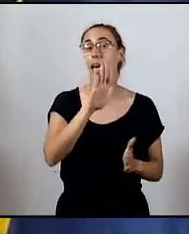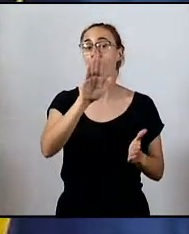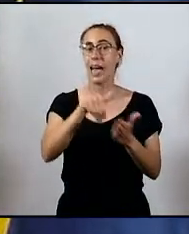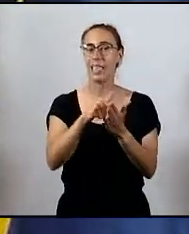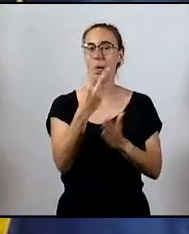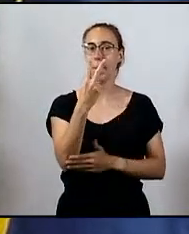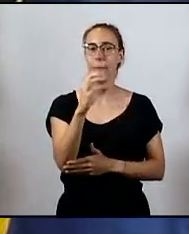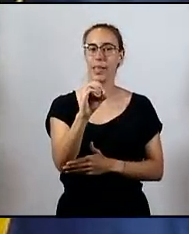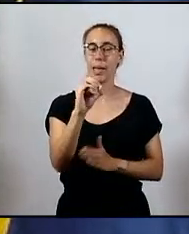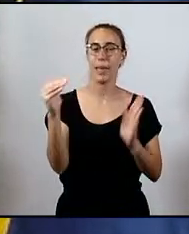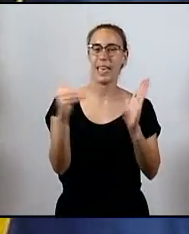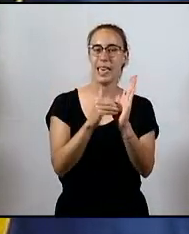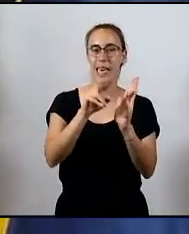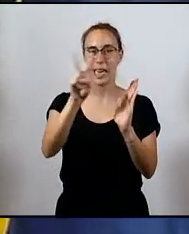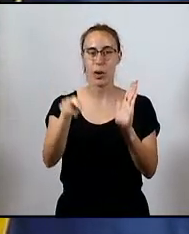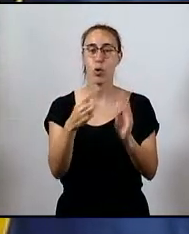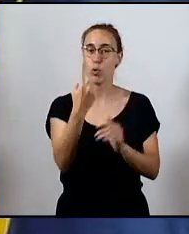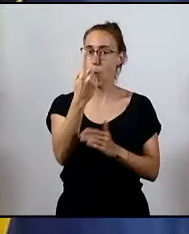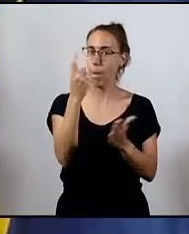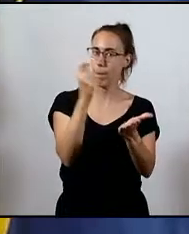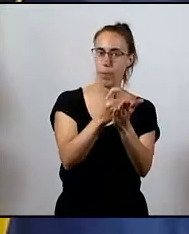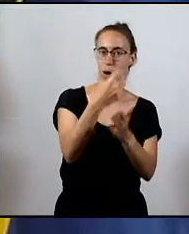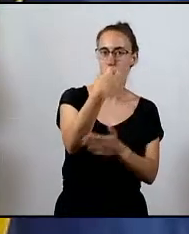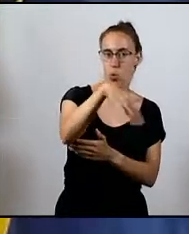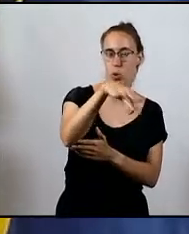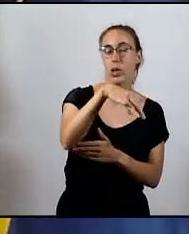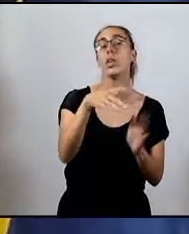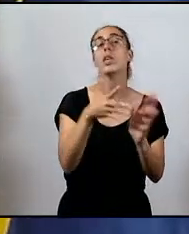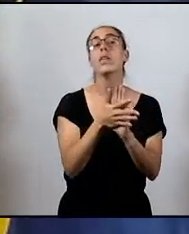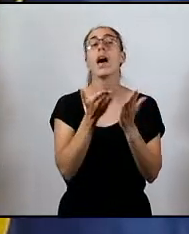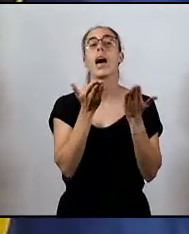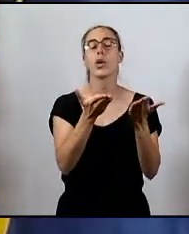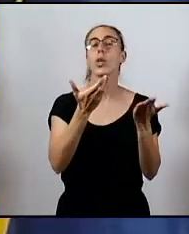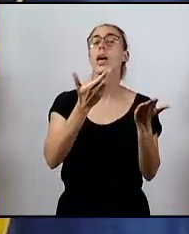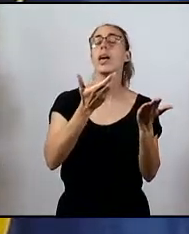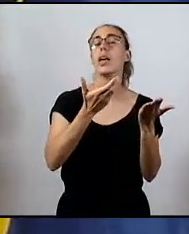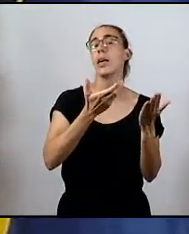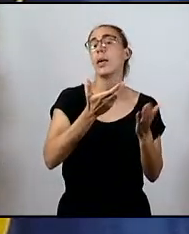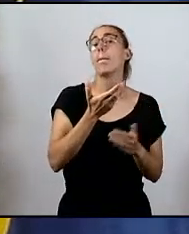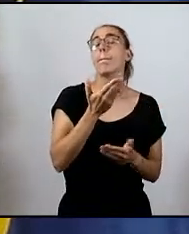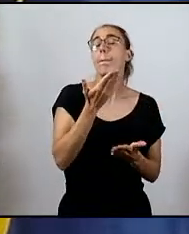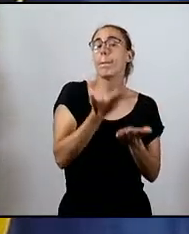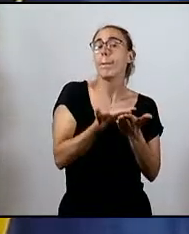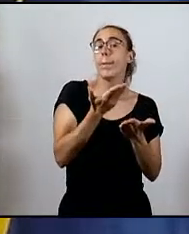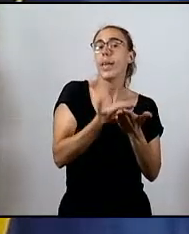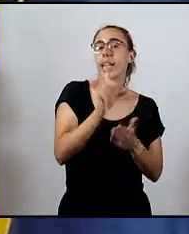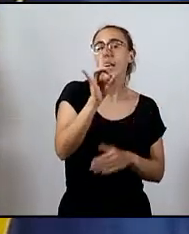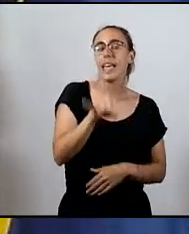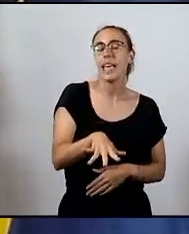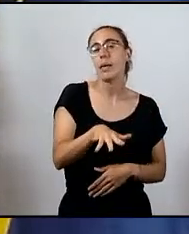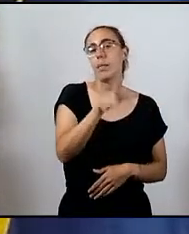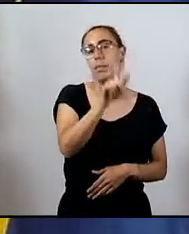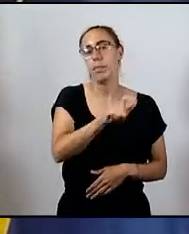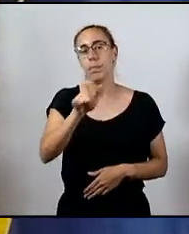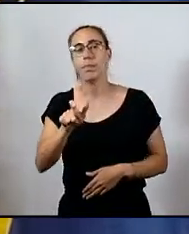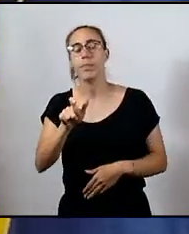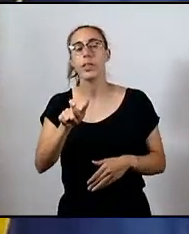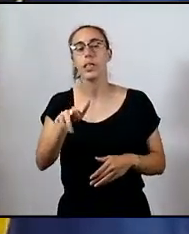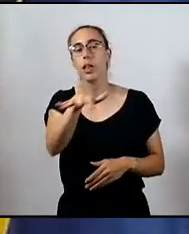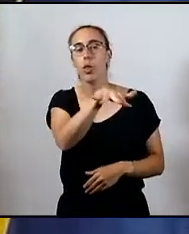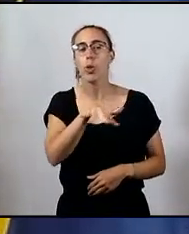pago y podrá solicitar la ayuda los municipios y las entidades locales de hasta 5.000 habitantes. Dentro de